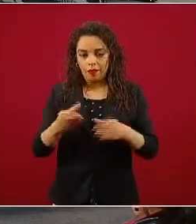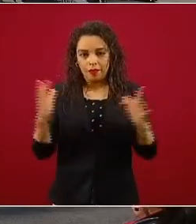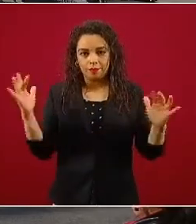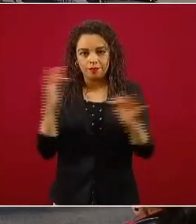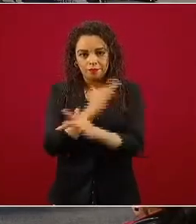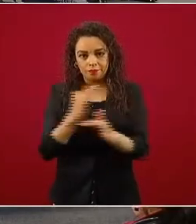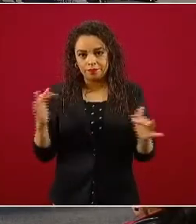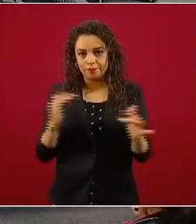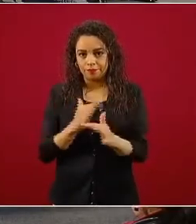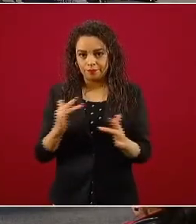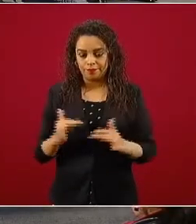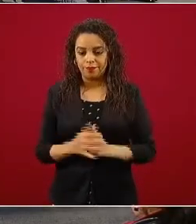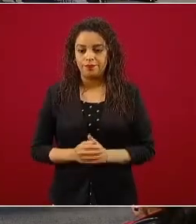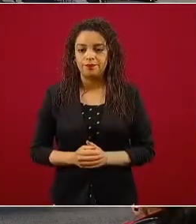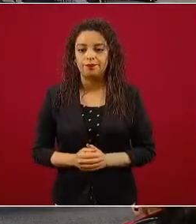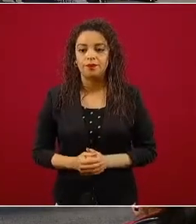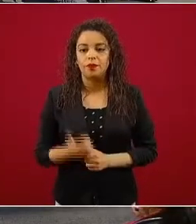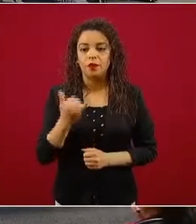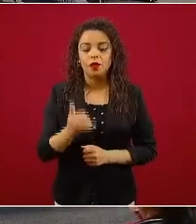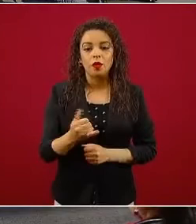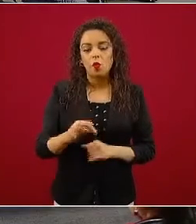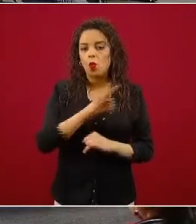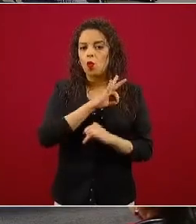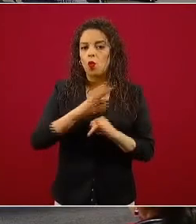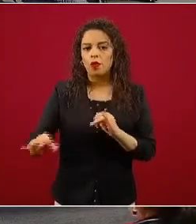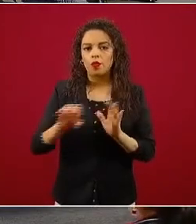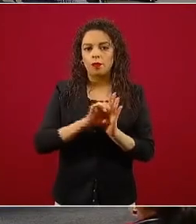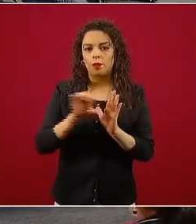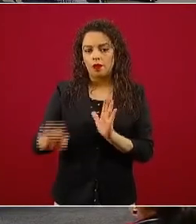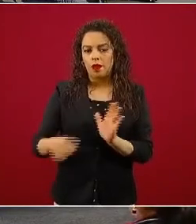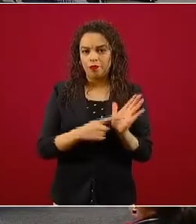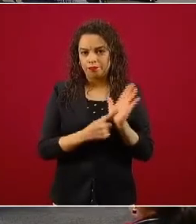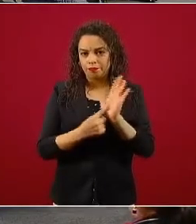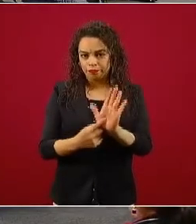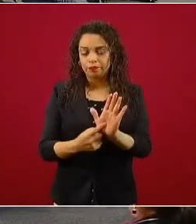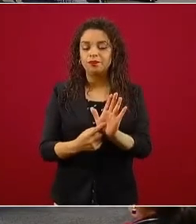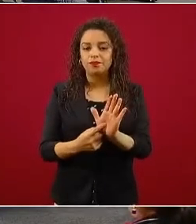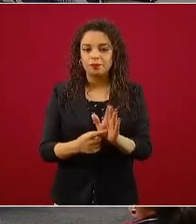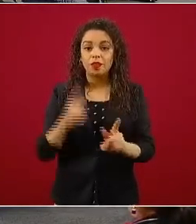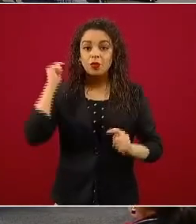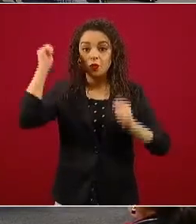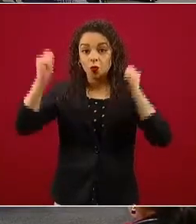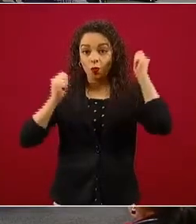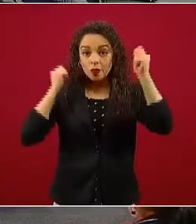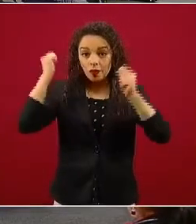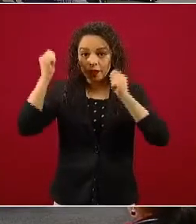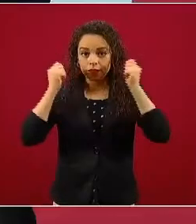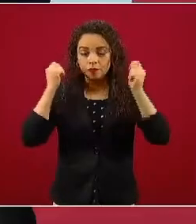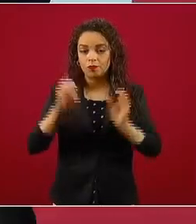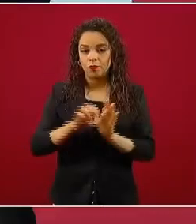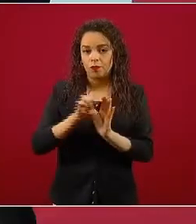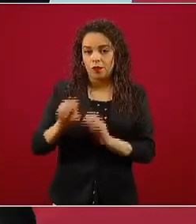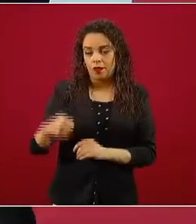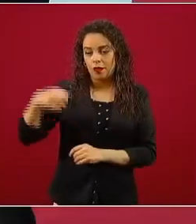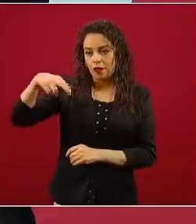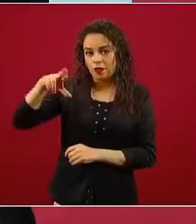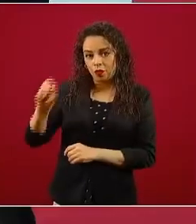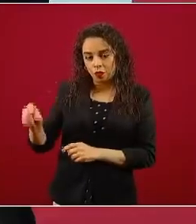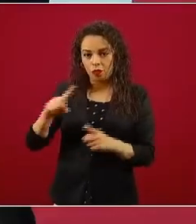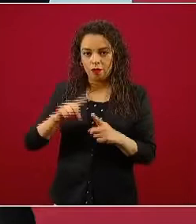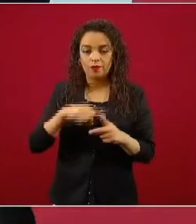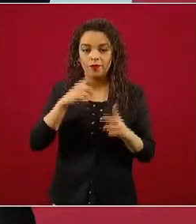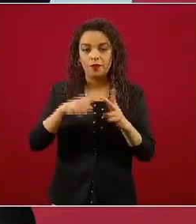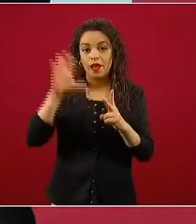de ejemplo es el turismo. Retornando al ejemplo de Quintana Roo, Cancún en